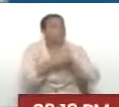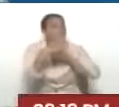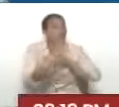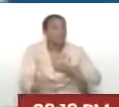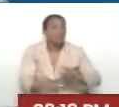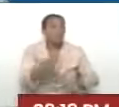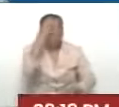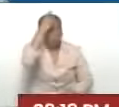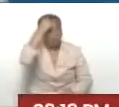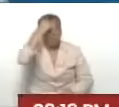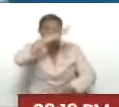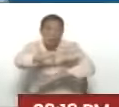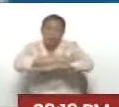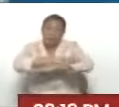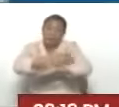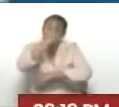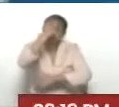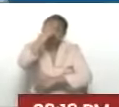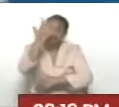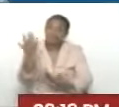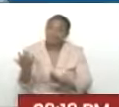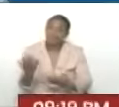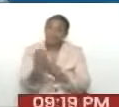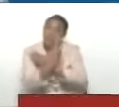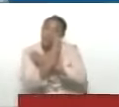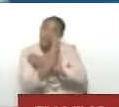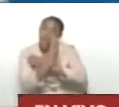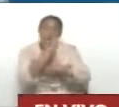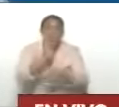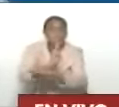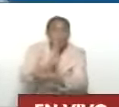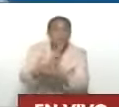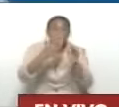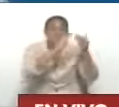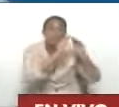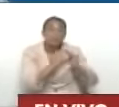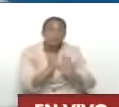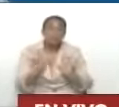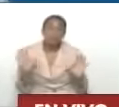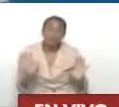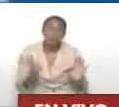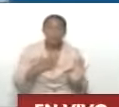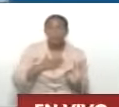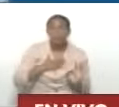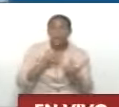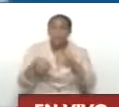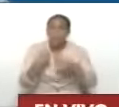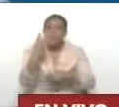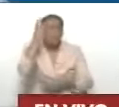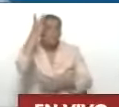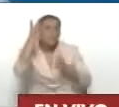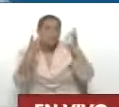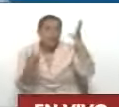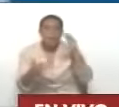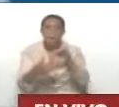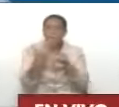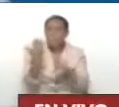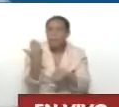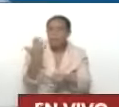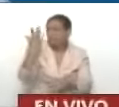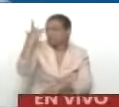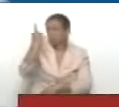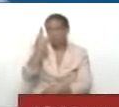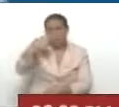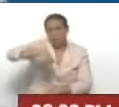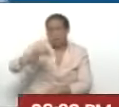en la conciencia de la gente, que las familias se cuidaran, que las comunidades se cuidaran. Luego inventamos una cosa que fue invento de aquí, solo se